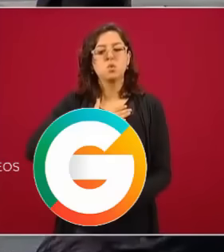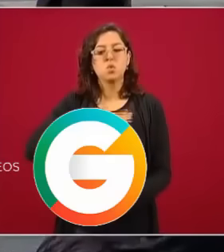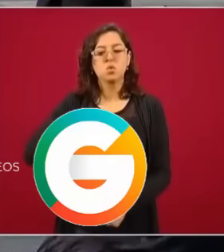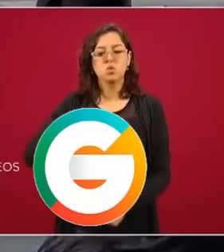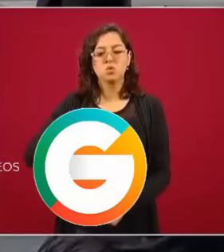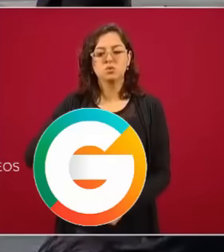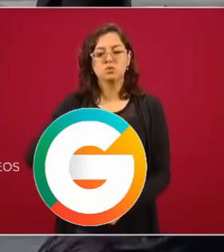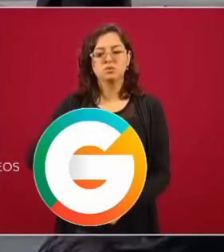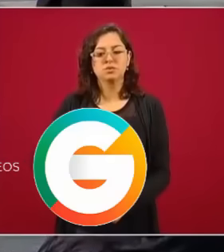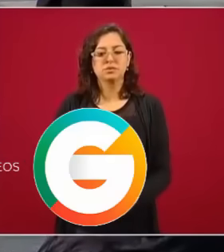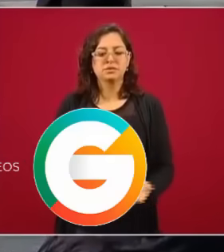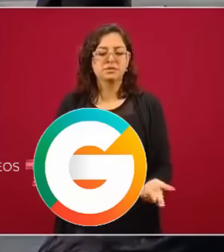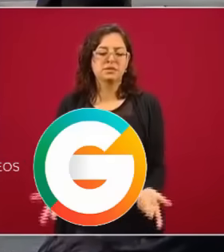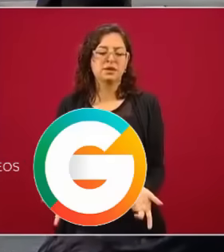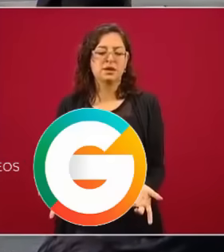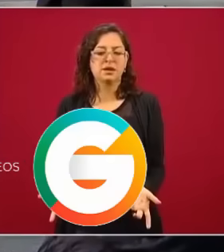¿En qué cabeza cabe